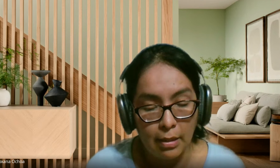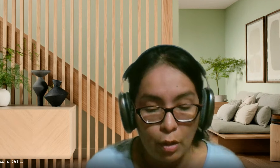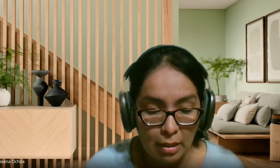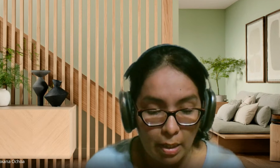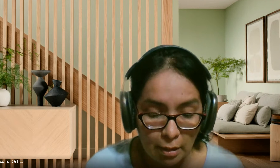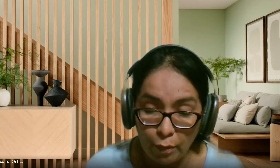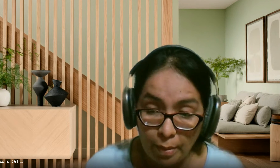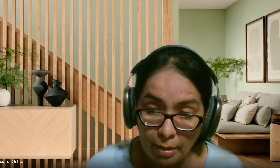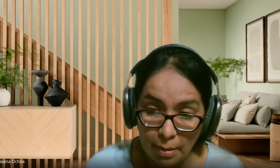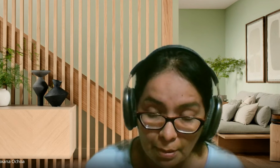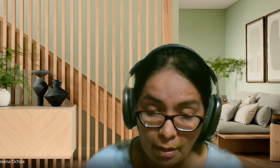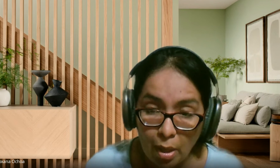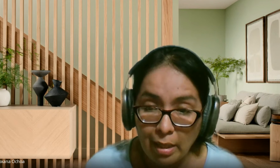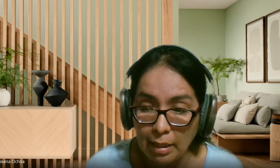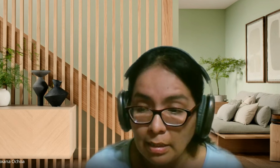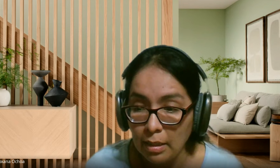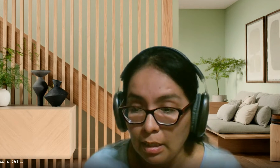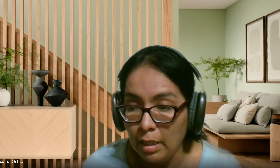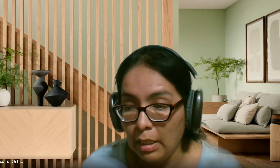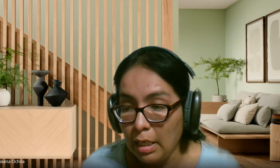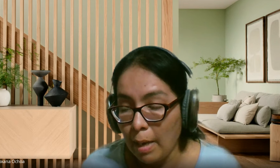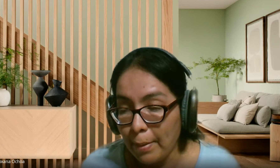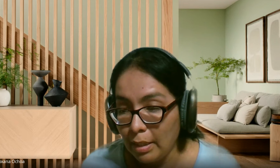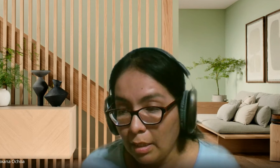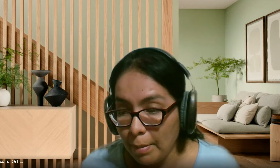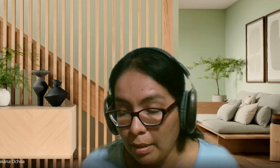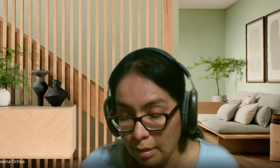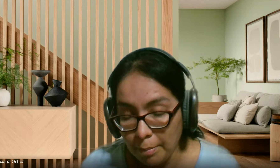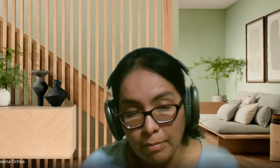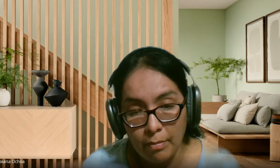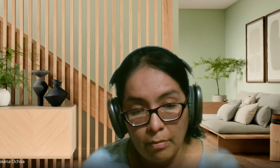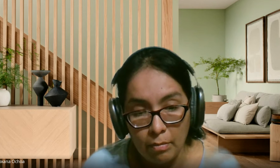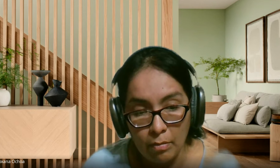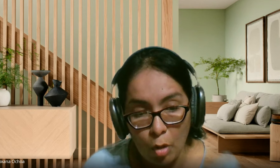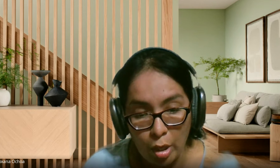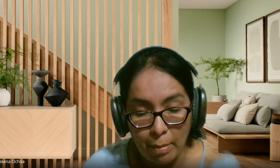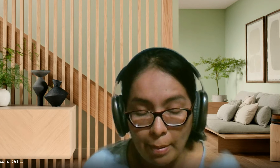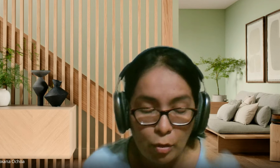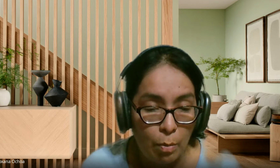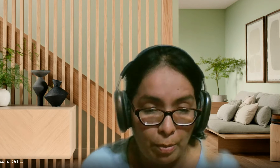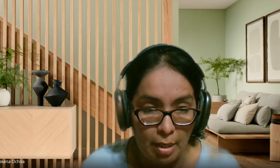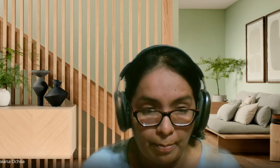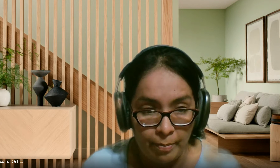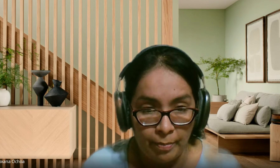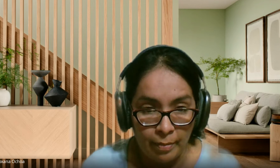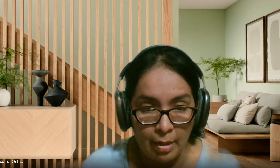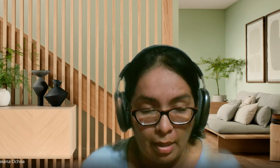la señora estaba haciendo fiebres demasiado altas y aparentemente, ¿no? El bebé no se